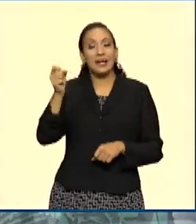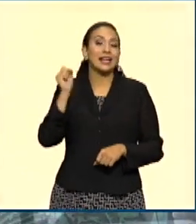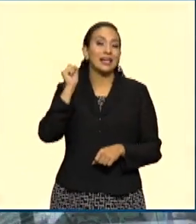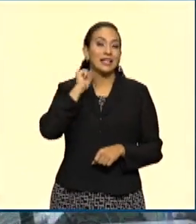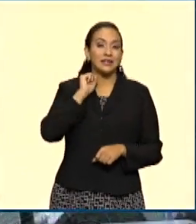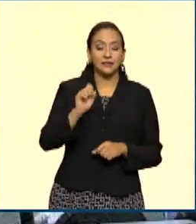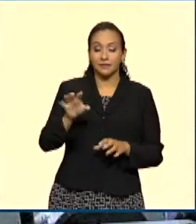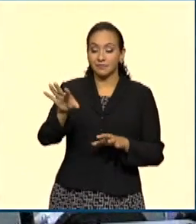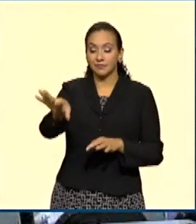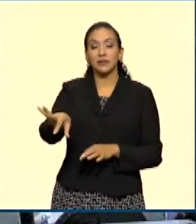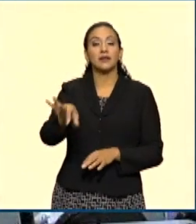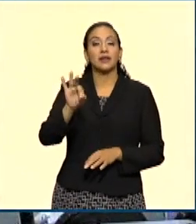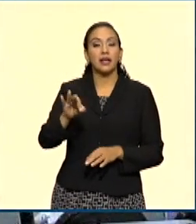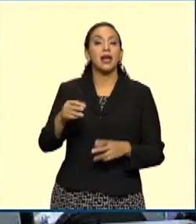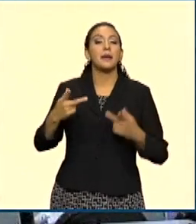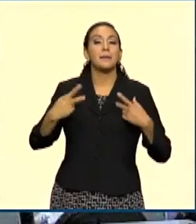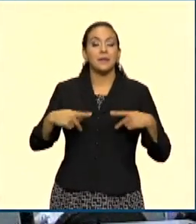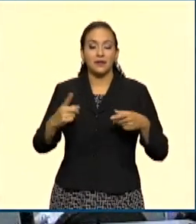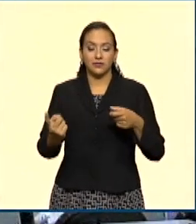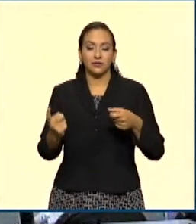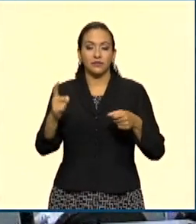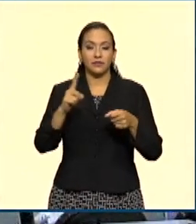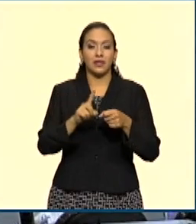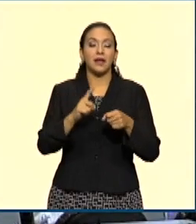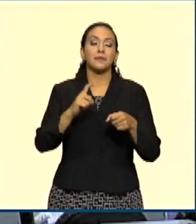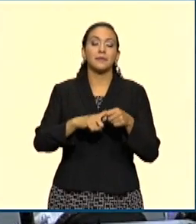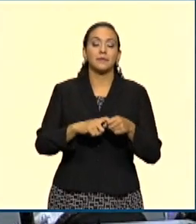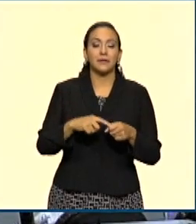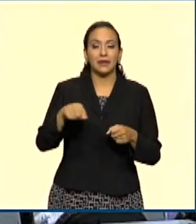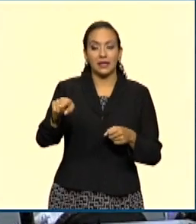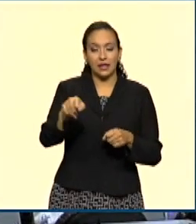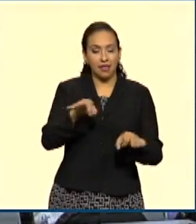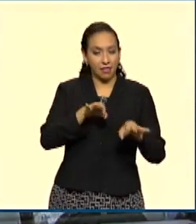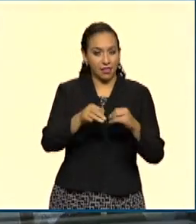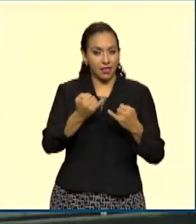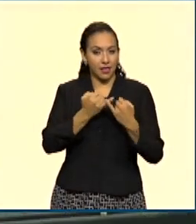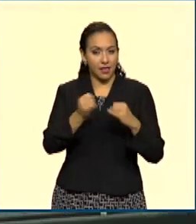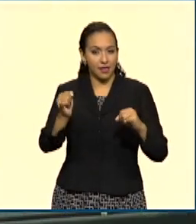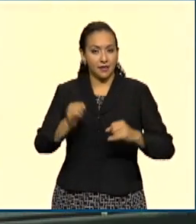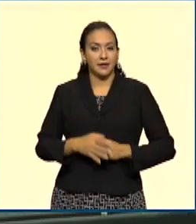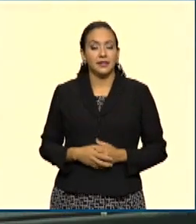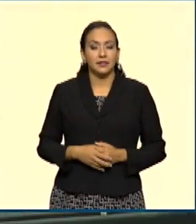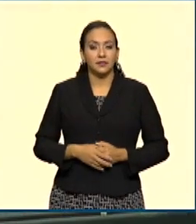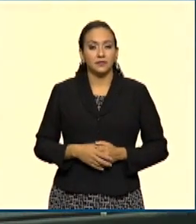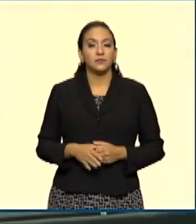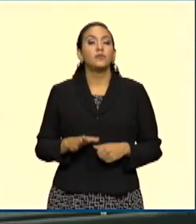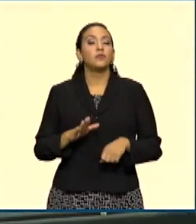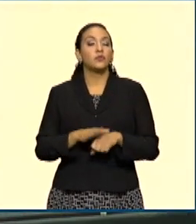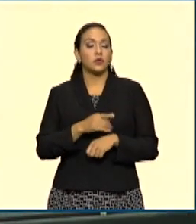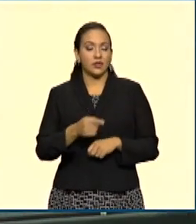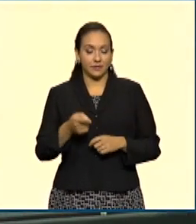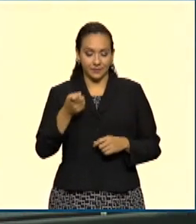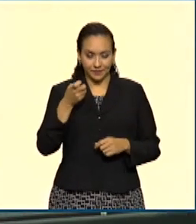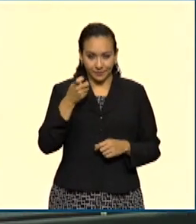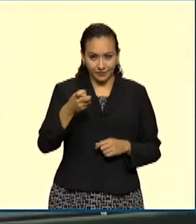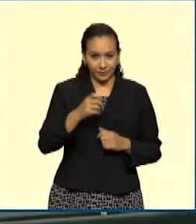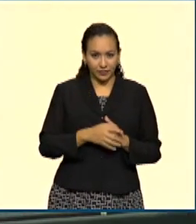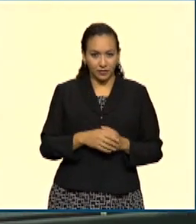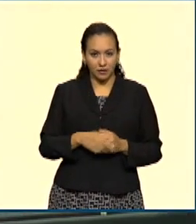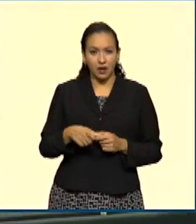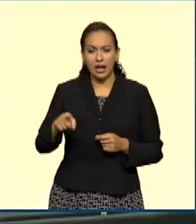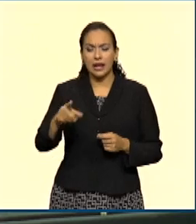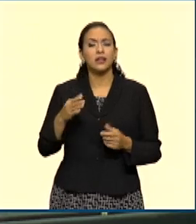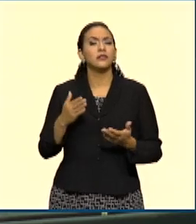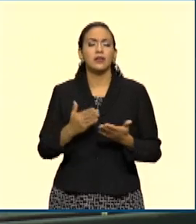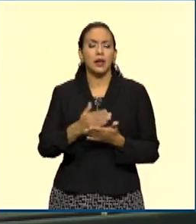un integrante de un organismo constitucionalmente autónomo. Lo anterior porque contraviene el orden público y el